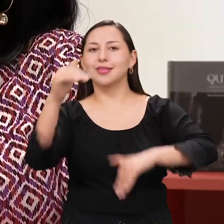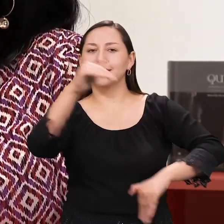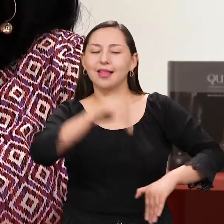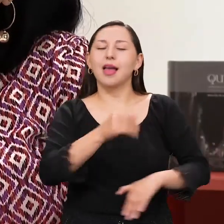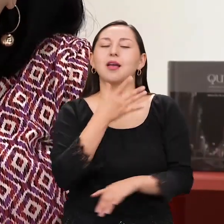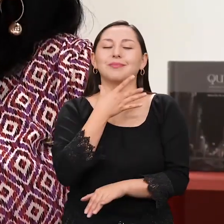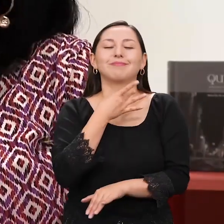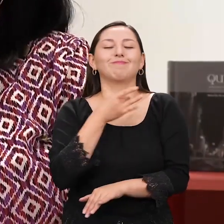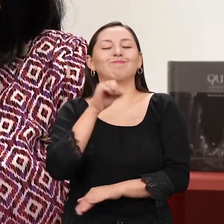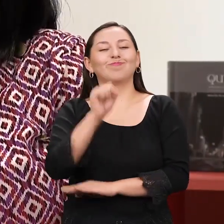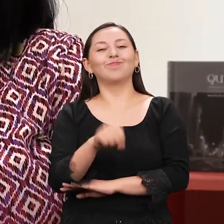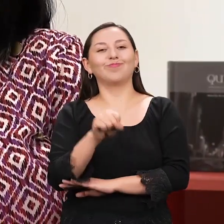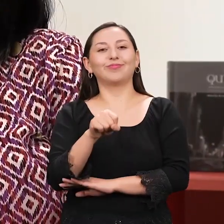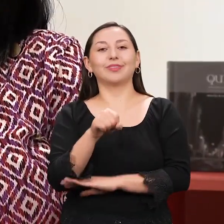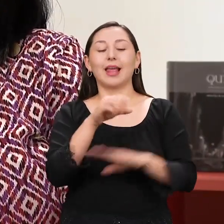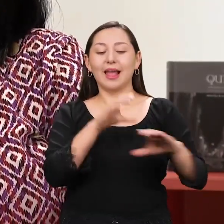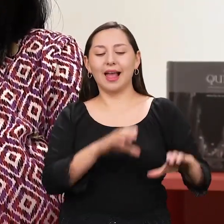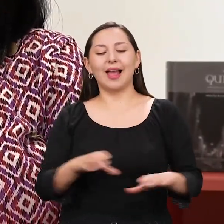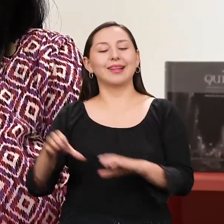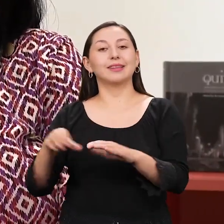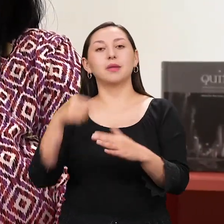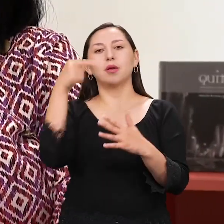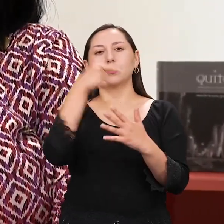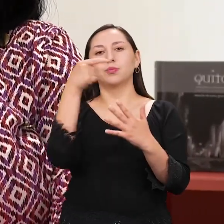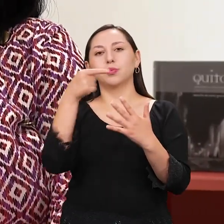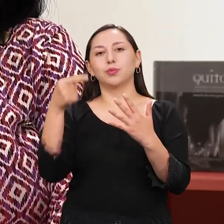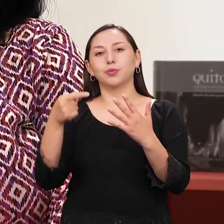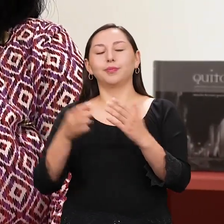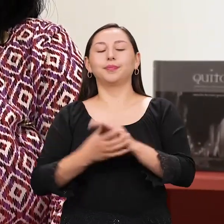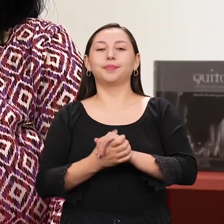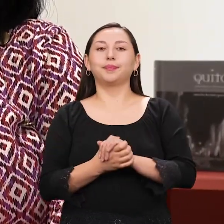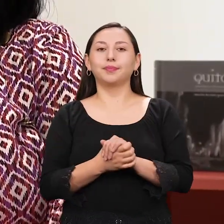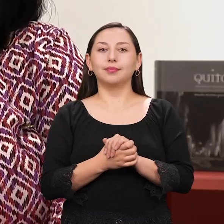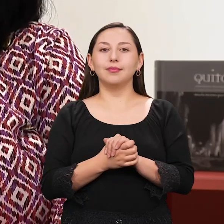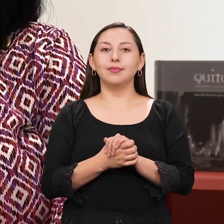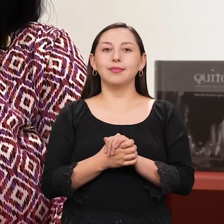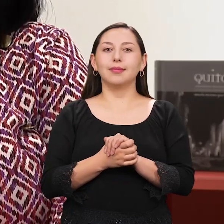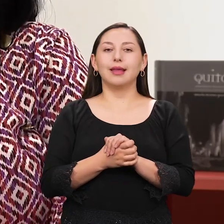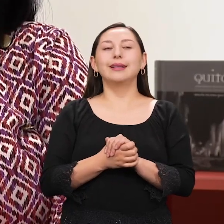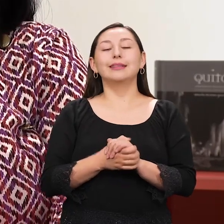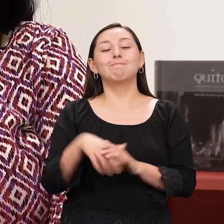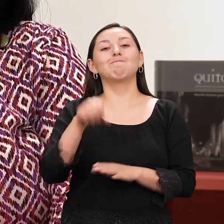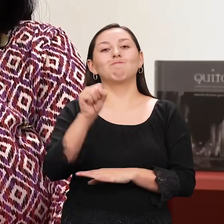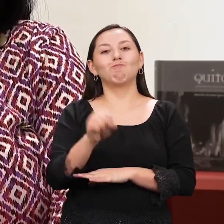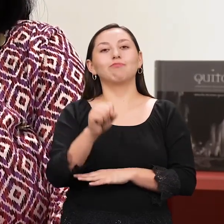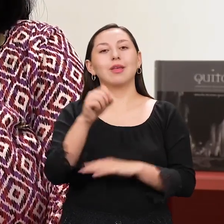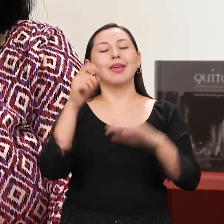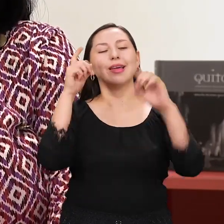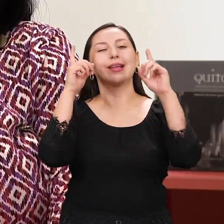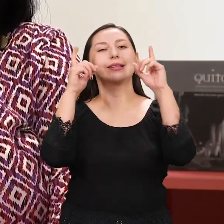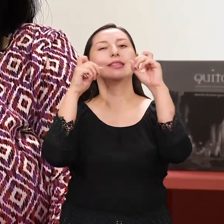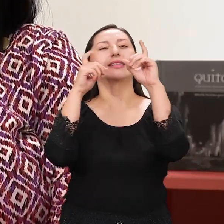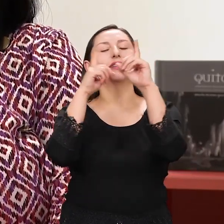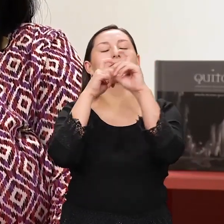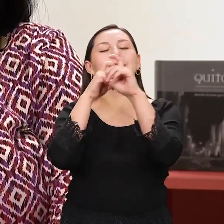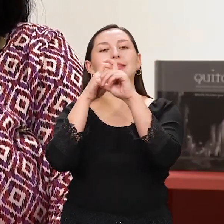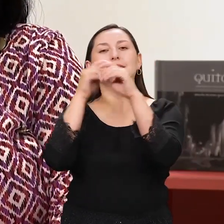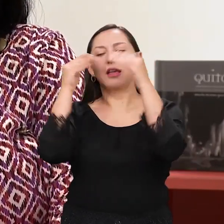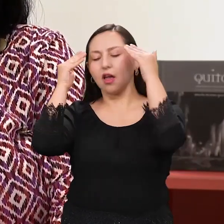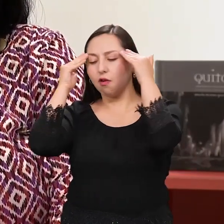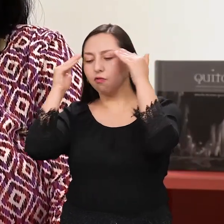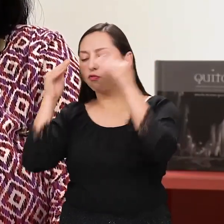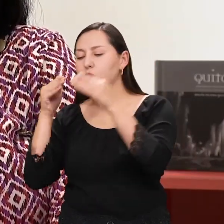muy signada por mis actividades de docencia. No es fácil a veces poner esos